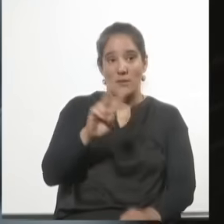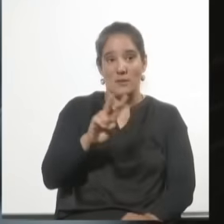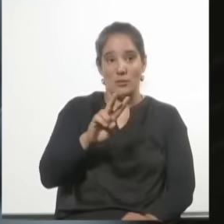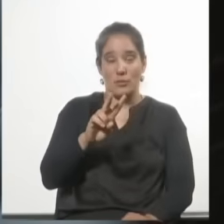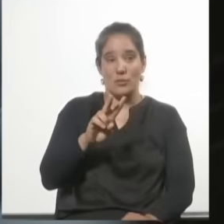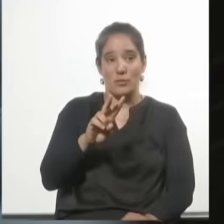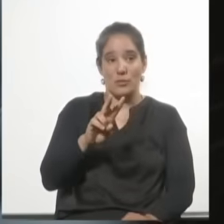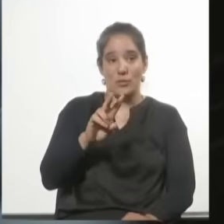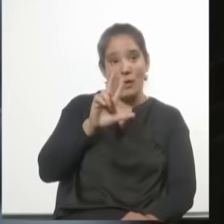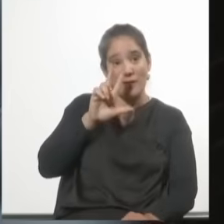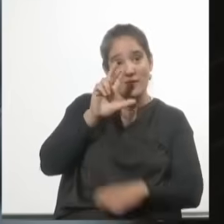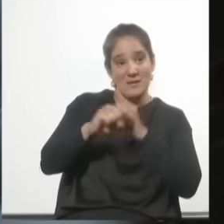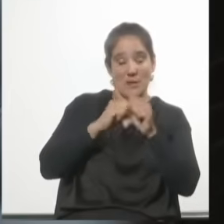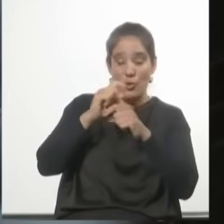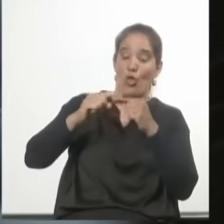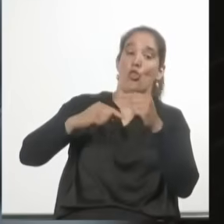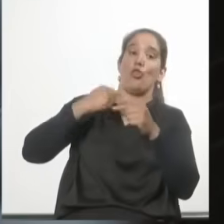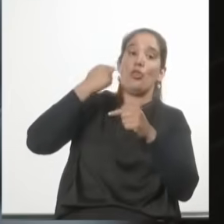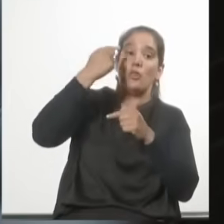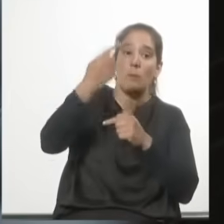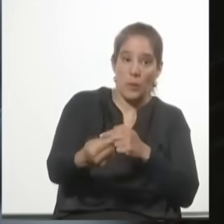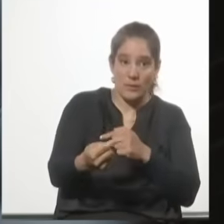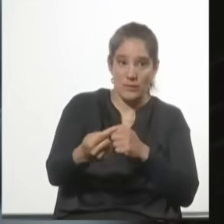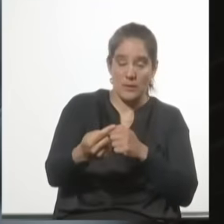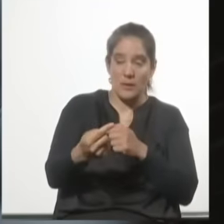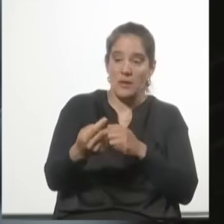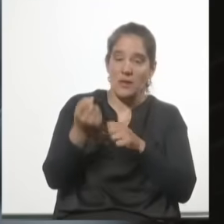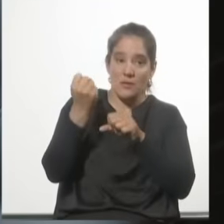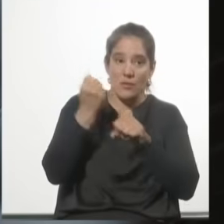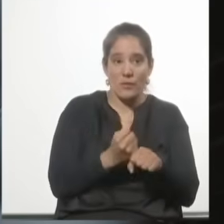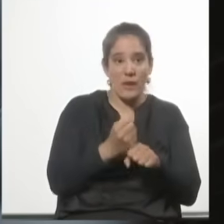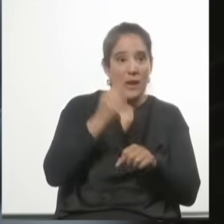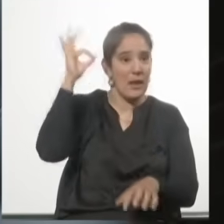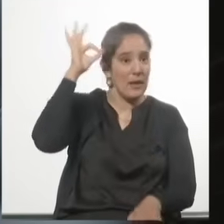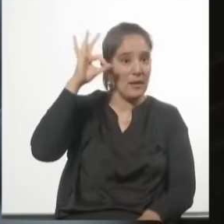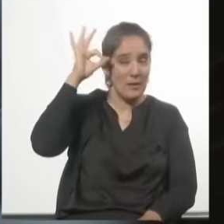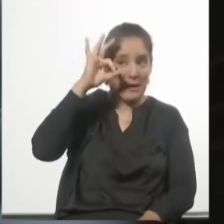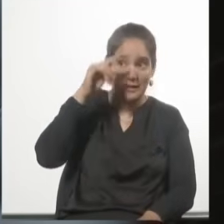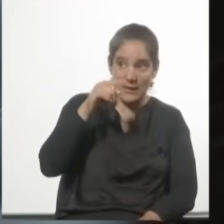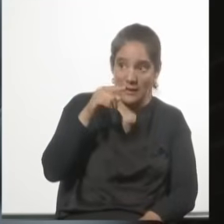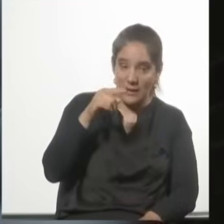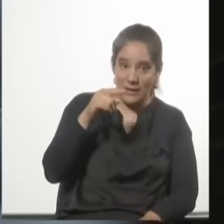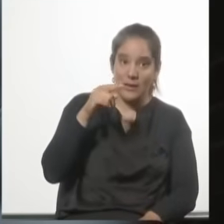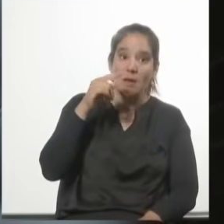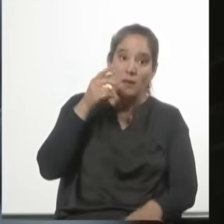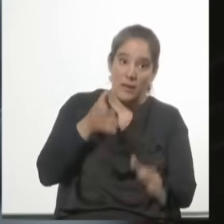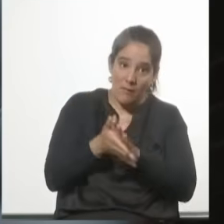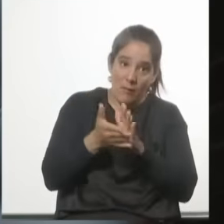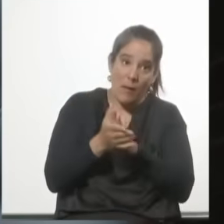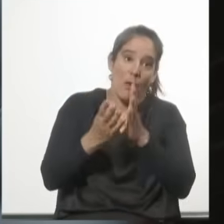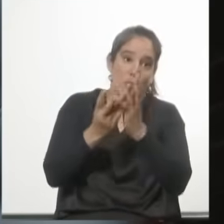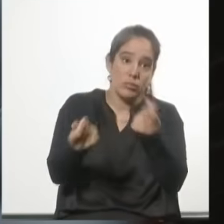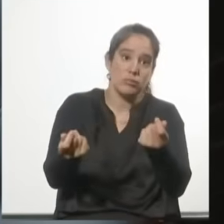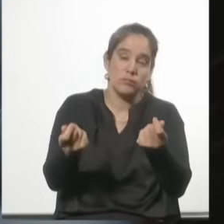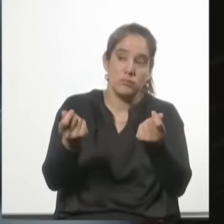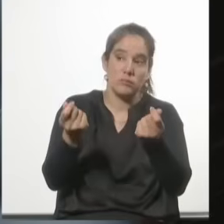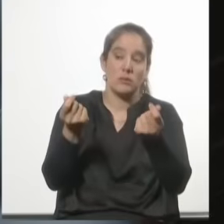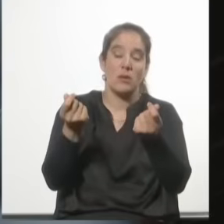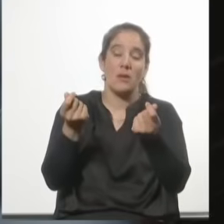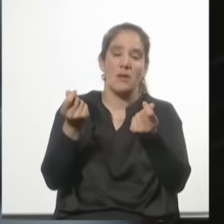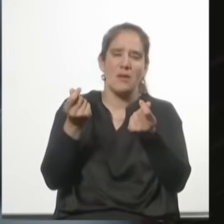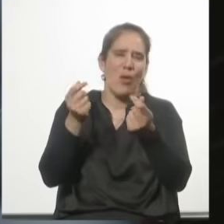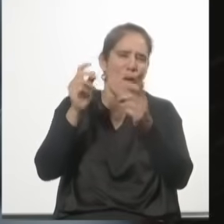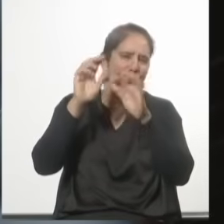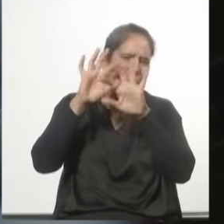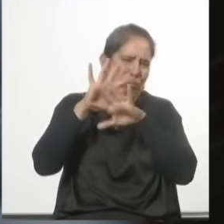3 años después que la empresa se constituyera en el Reino Unido y finalmente en proceso de disolución forzosa. Todo el entramado